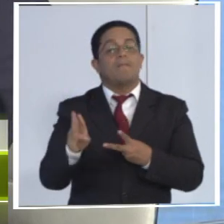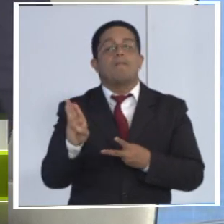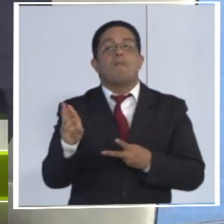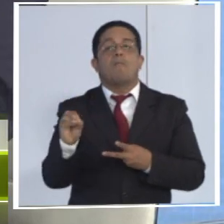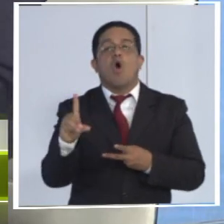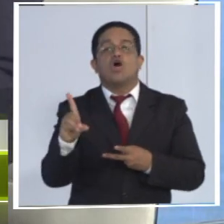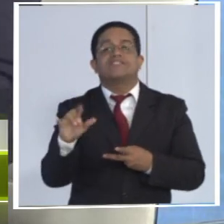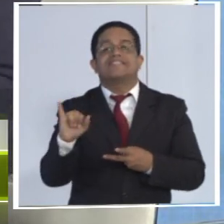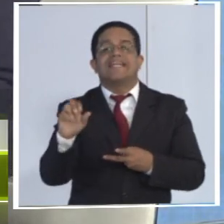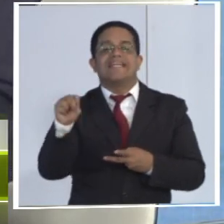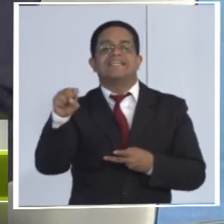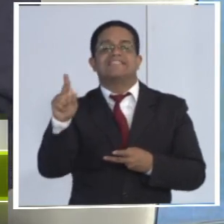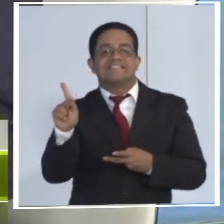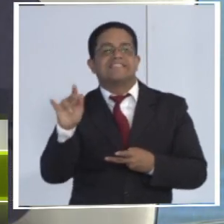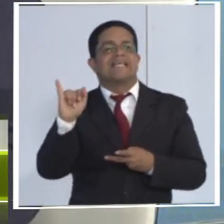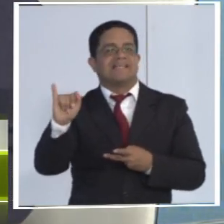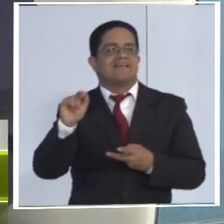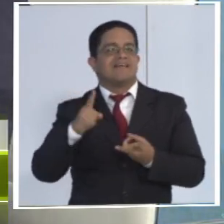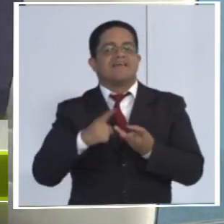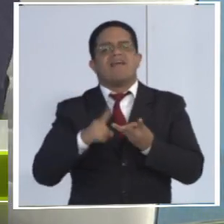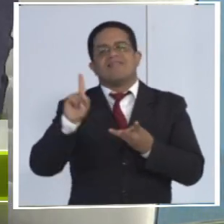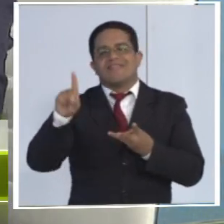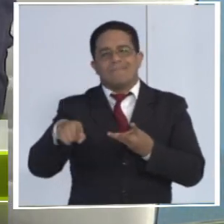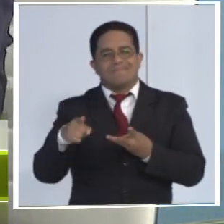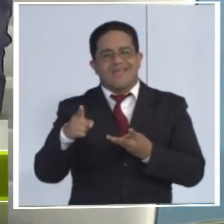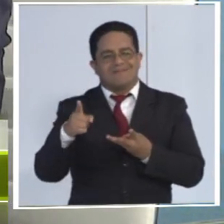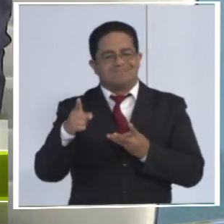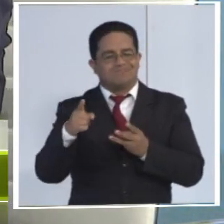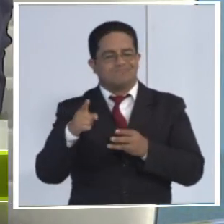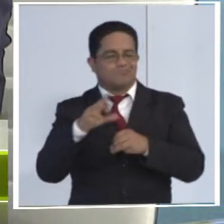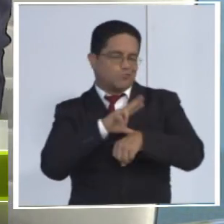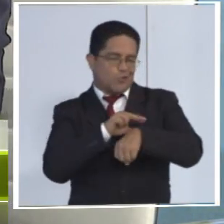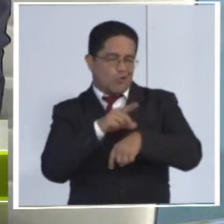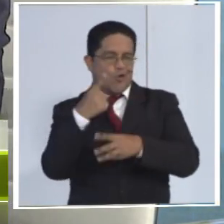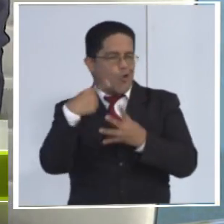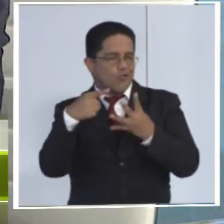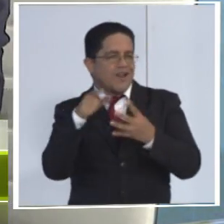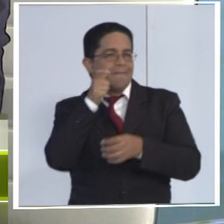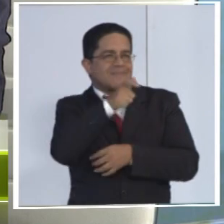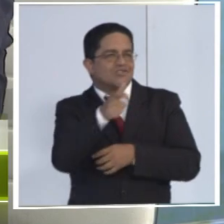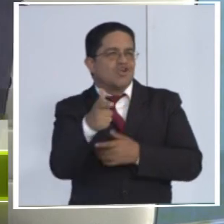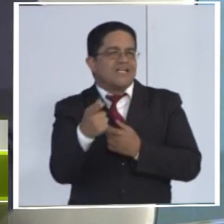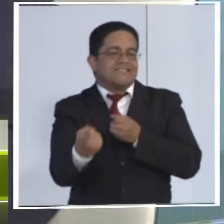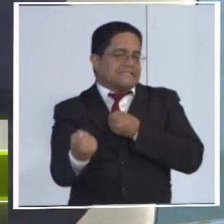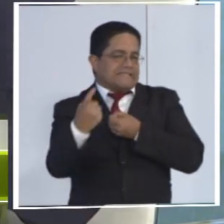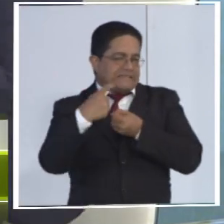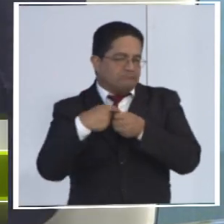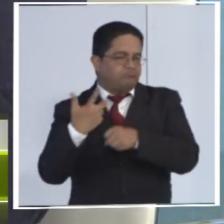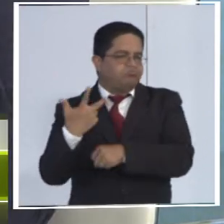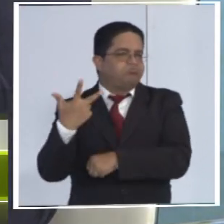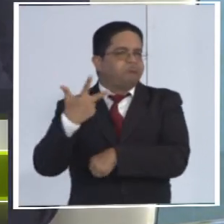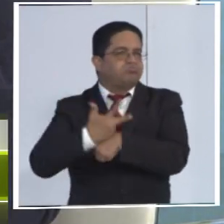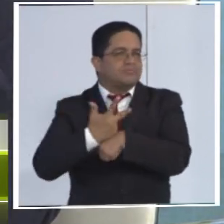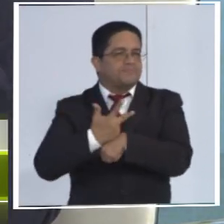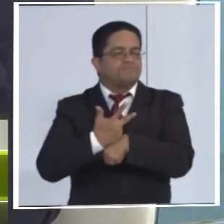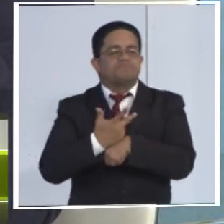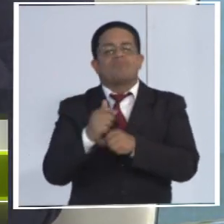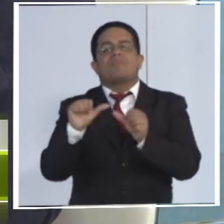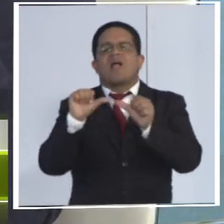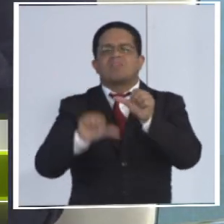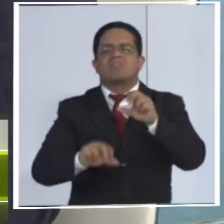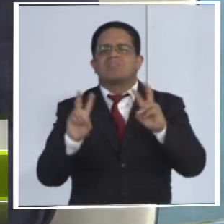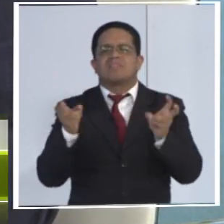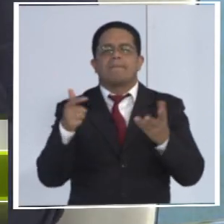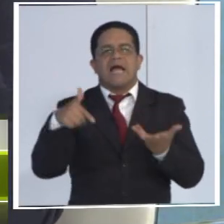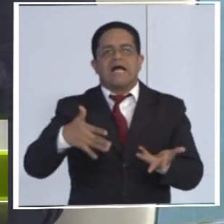nos saluda por acá y está conectado, él es oftalmólogo, y todas las personas, Diego, Nelson, también están por acá, y estamos hablando